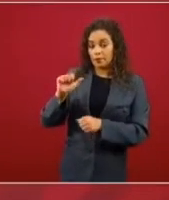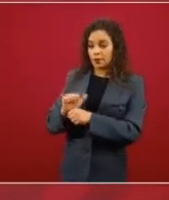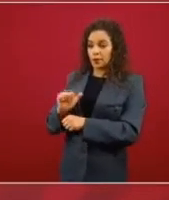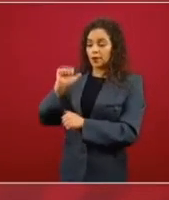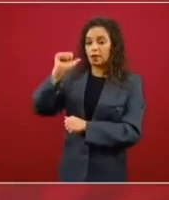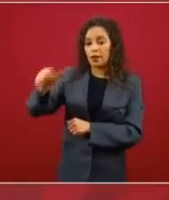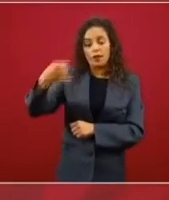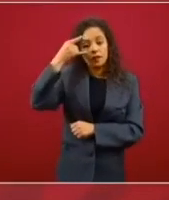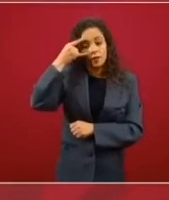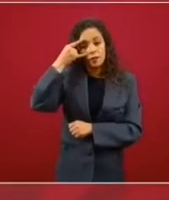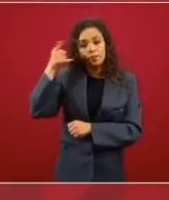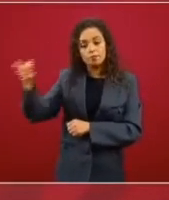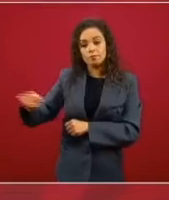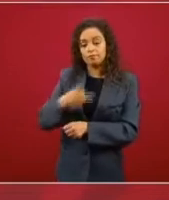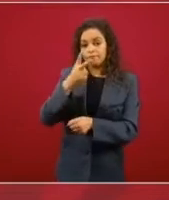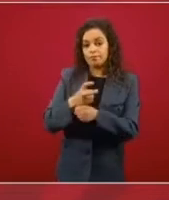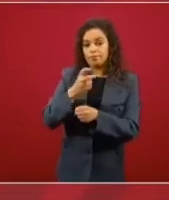es el segundo tramo.